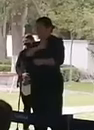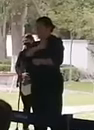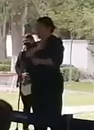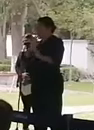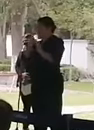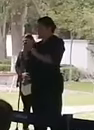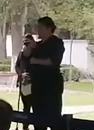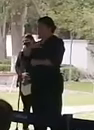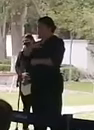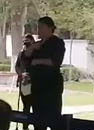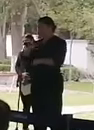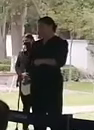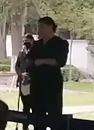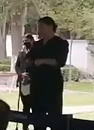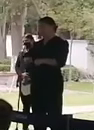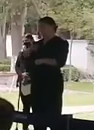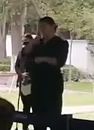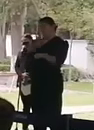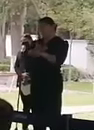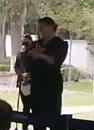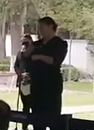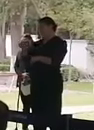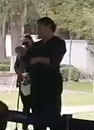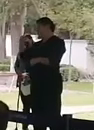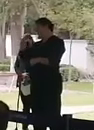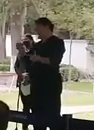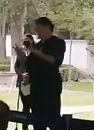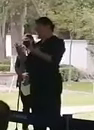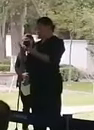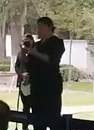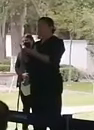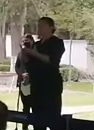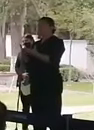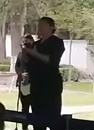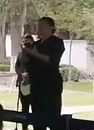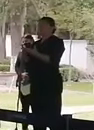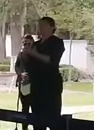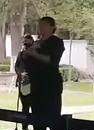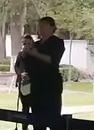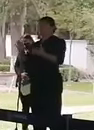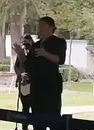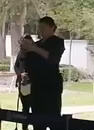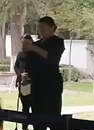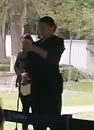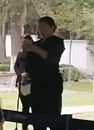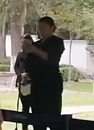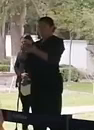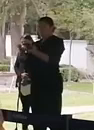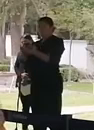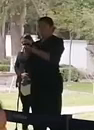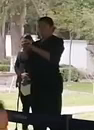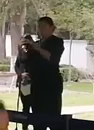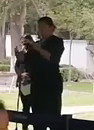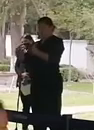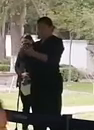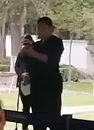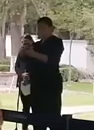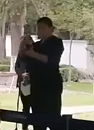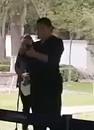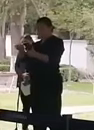gobierno estadounidense y el gobierno mexicano, ¿hasta dónde se podría colaborar para que a través de las agencias de